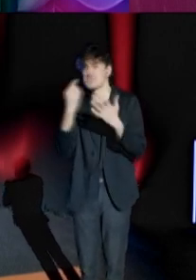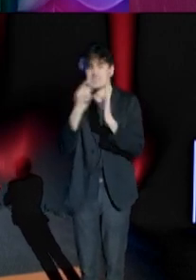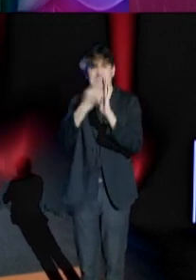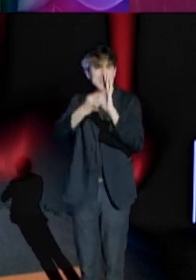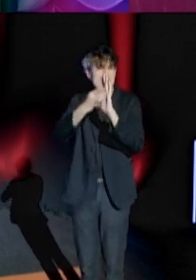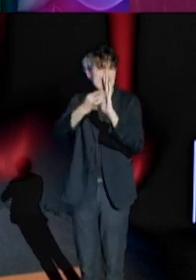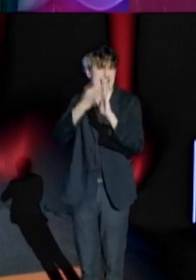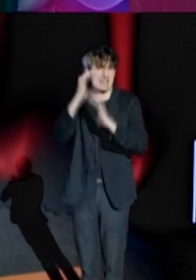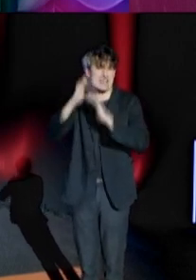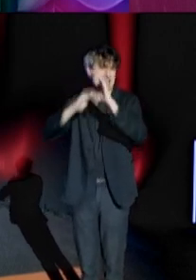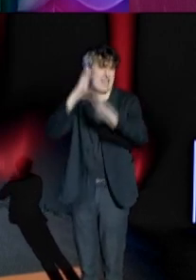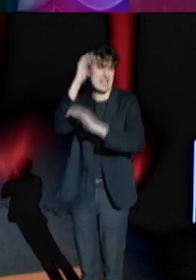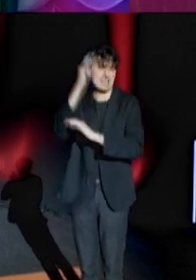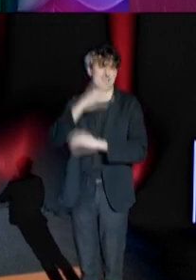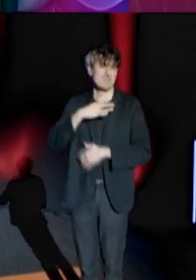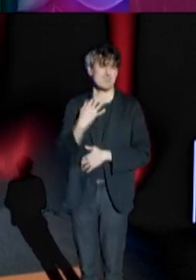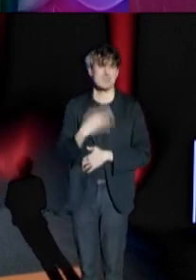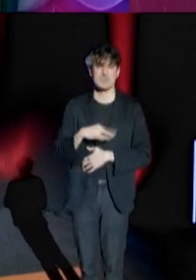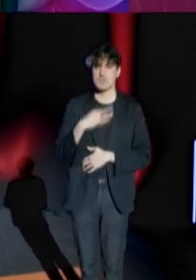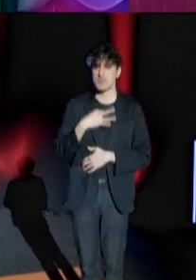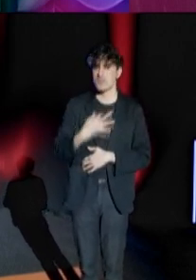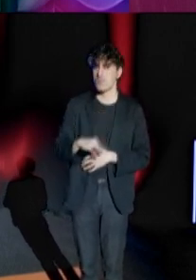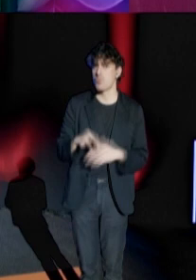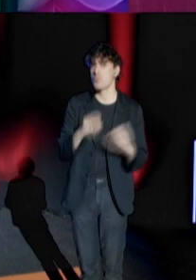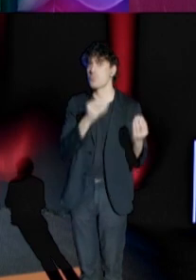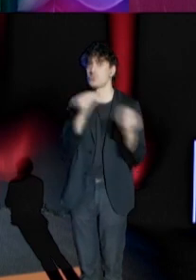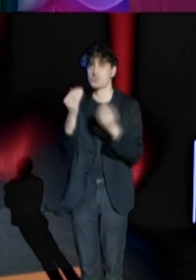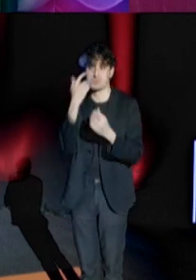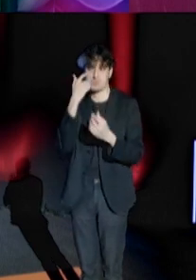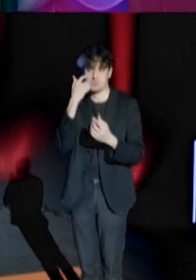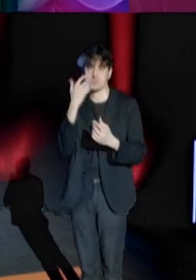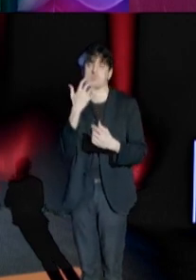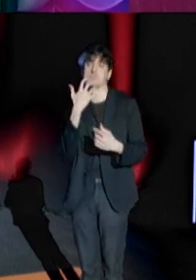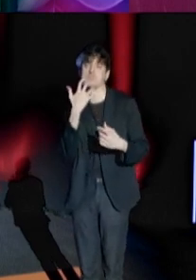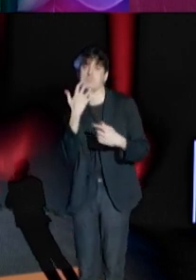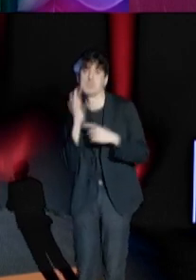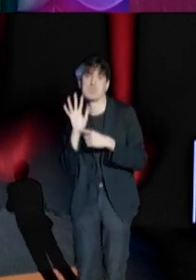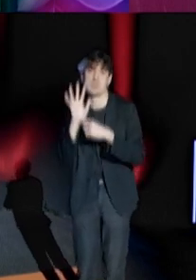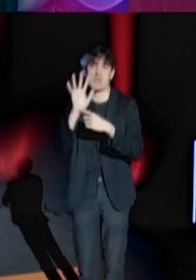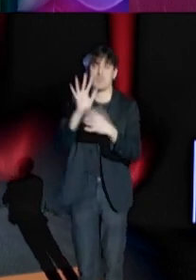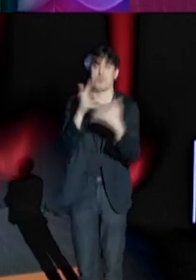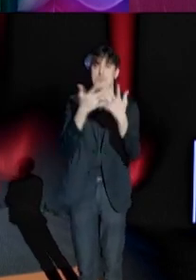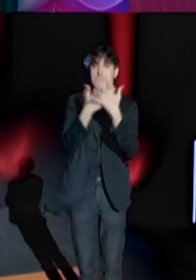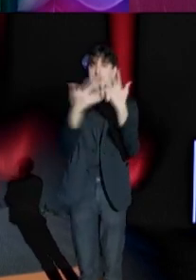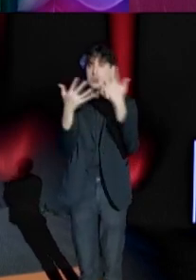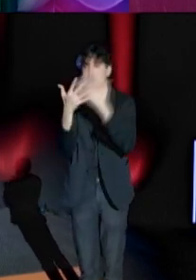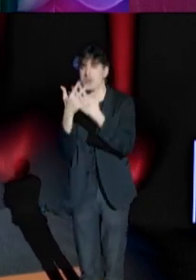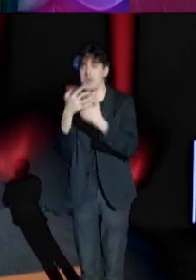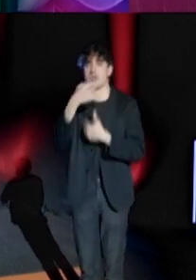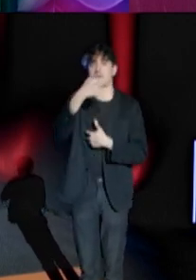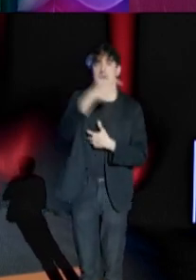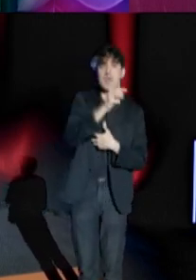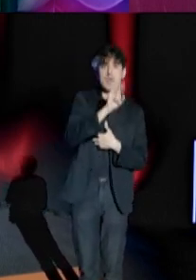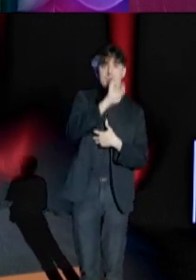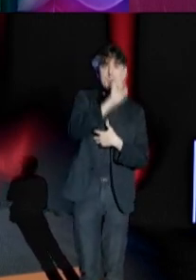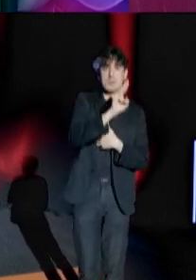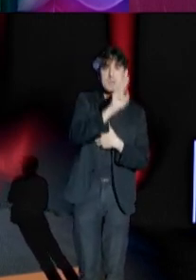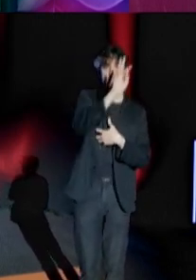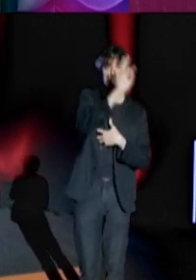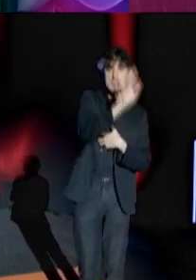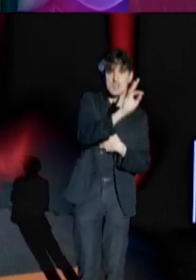y las posibilidades son enormes lo que Vais a ver es un ejemplo si no lo habéis visto ya de mezcla entre gpt con